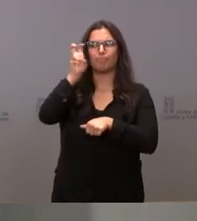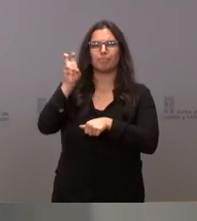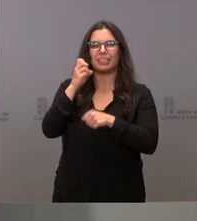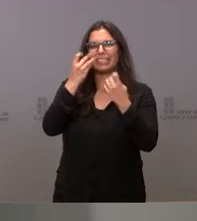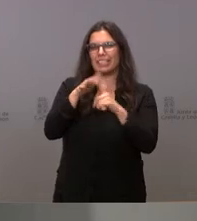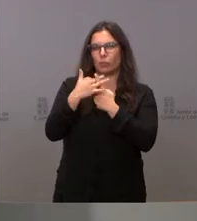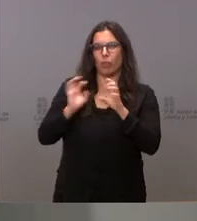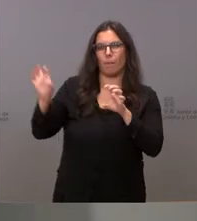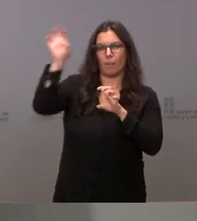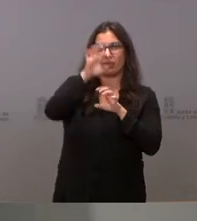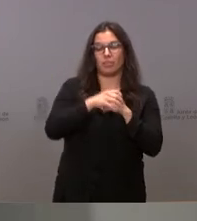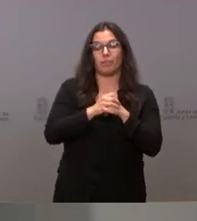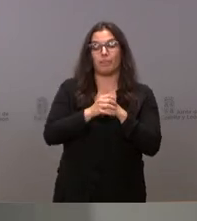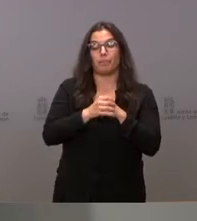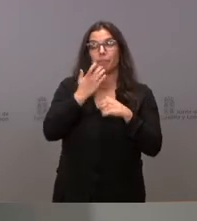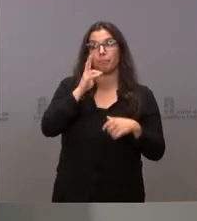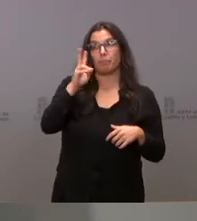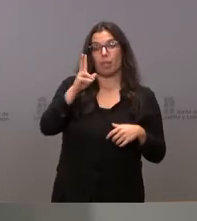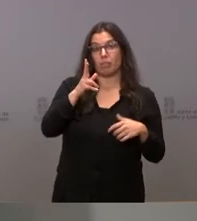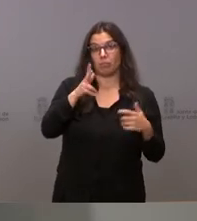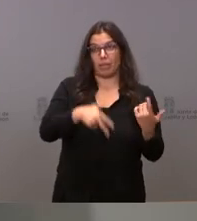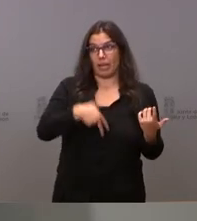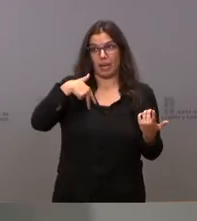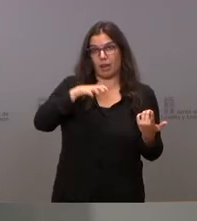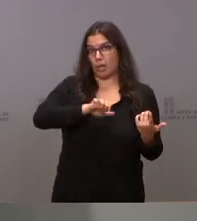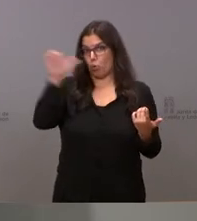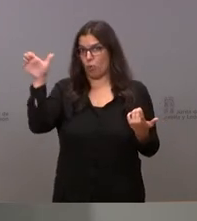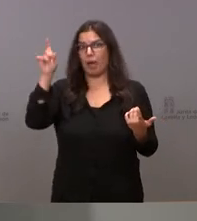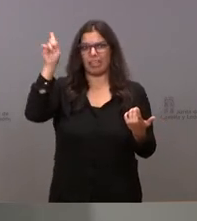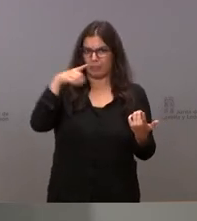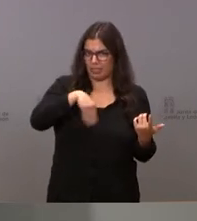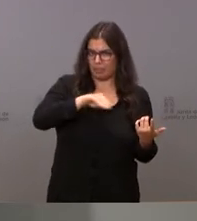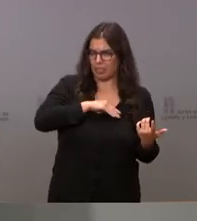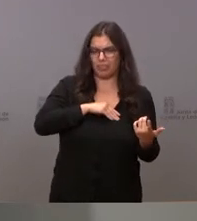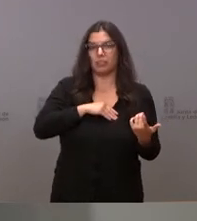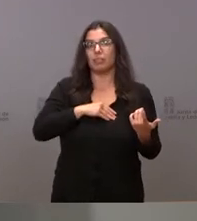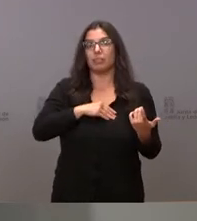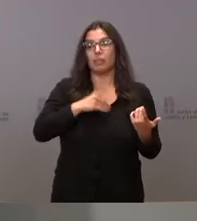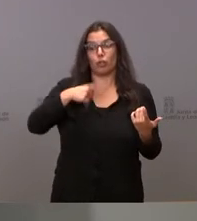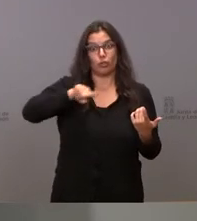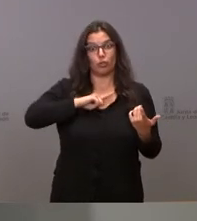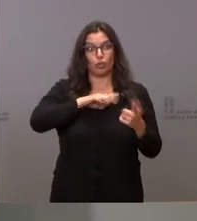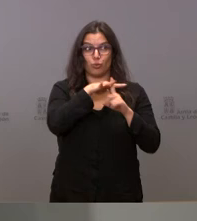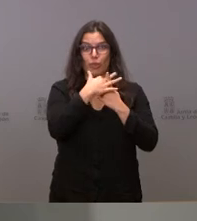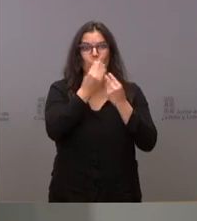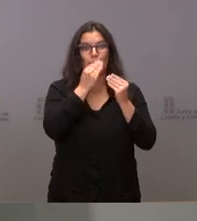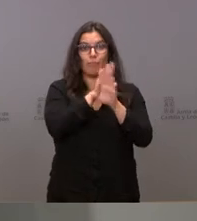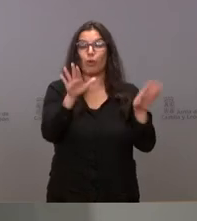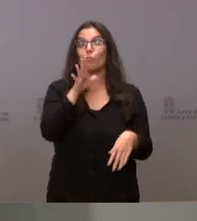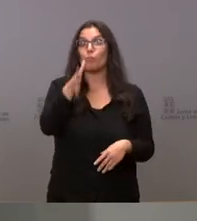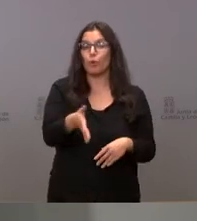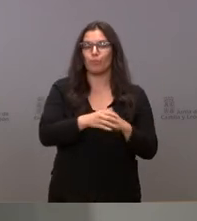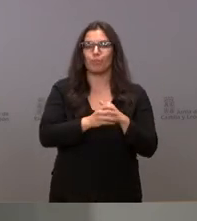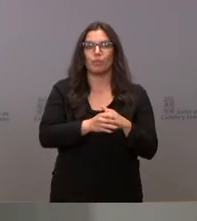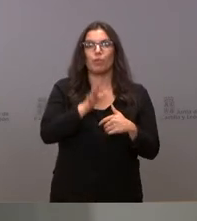del conjunto de Europa, dentro de nuestro país y también dentro del conjunto de Europa, son las más favorables. ¿Por qué? Porque nosotros